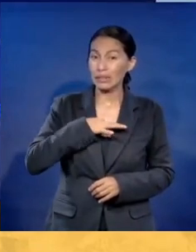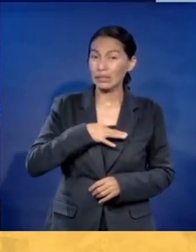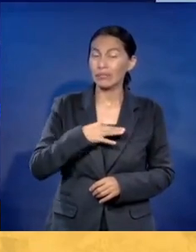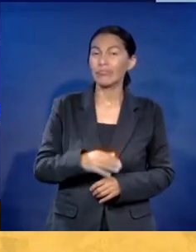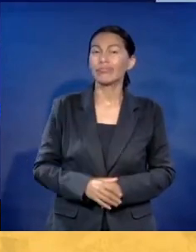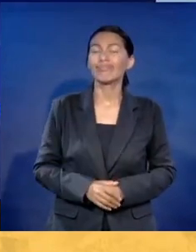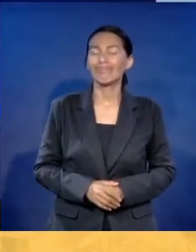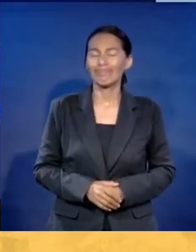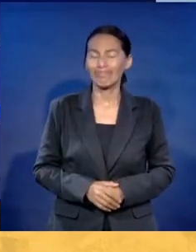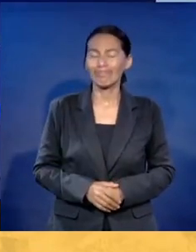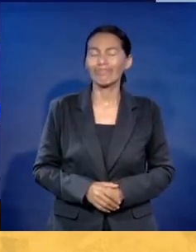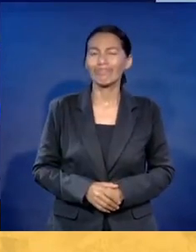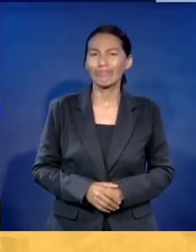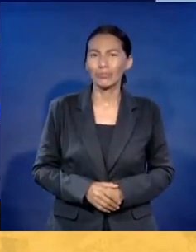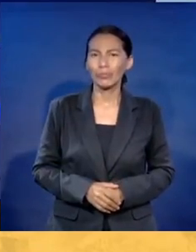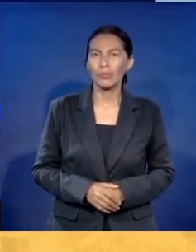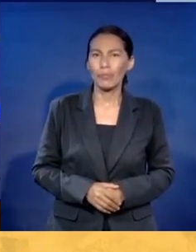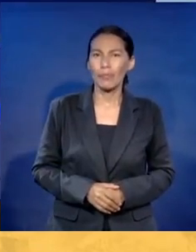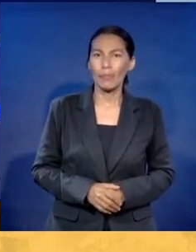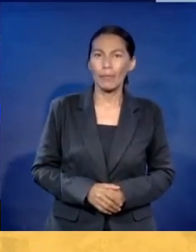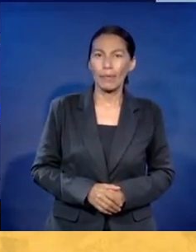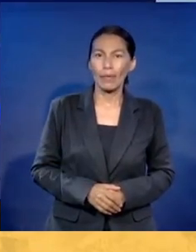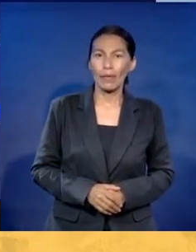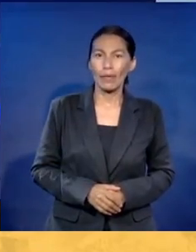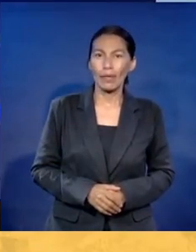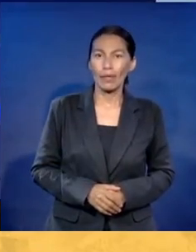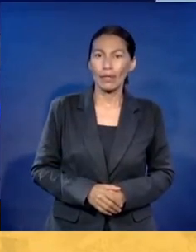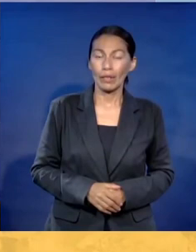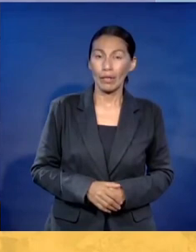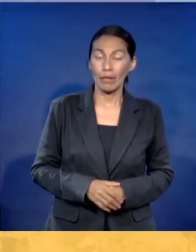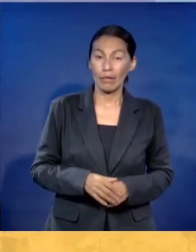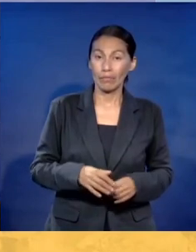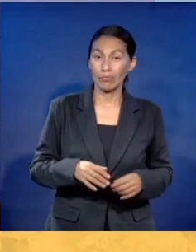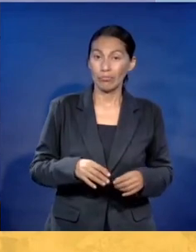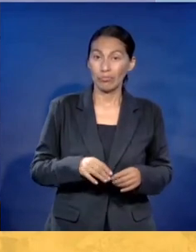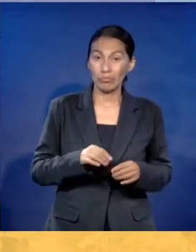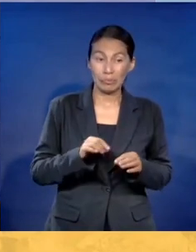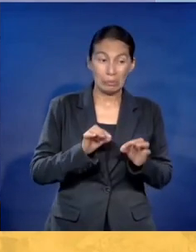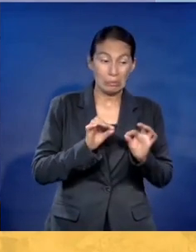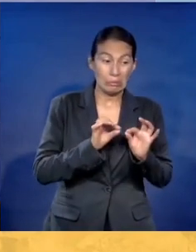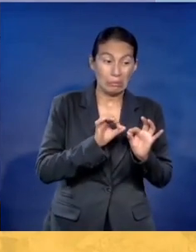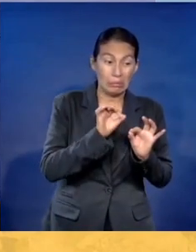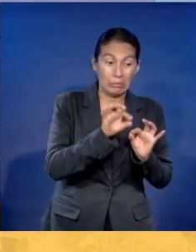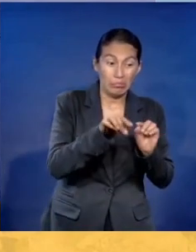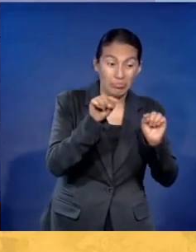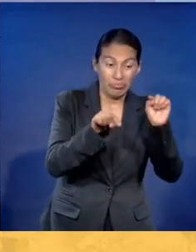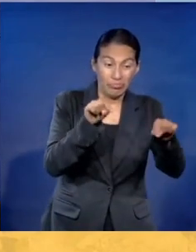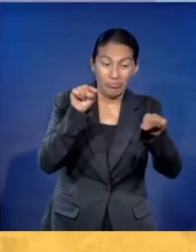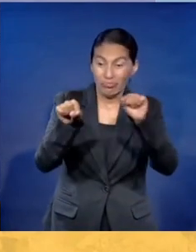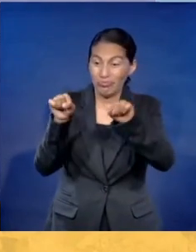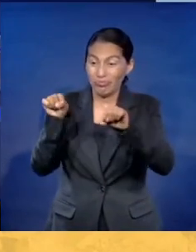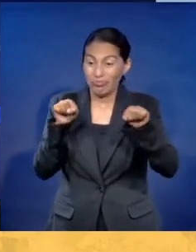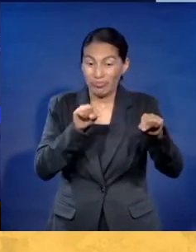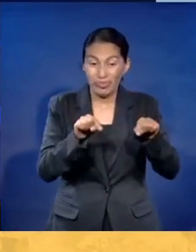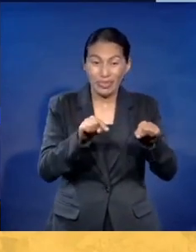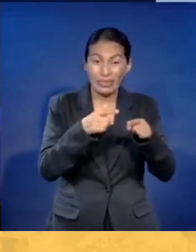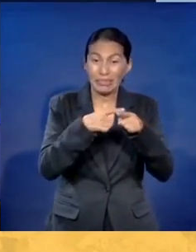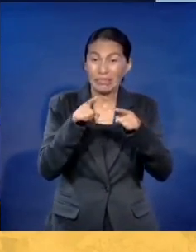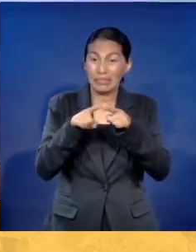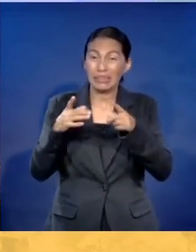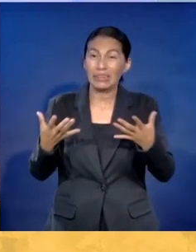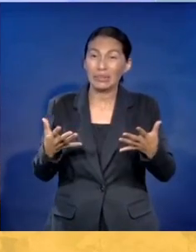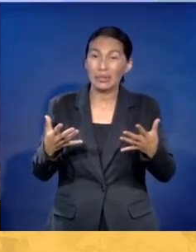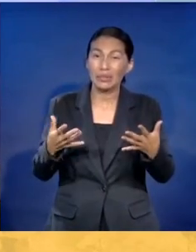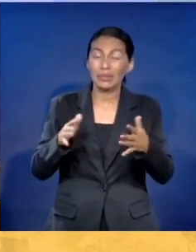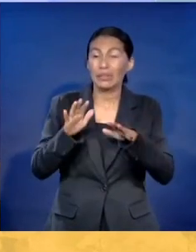yo a veces lo miro y es como un campo minado brinca aquí brinca ya brinca caca y cerquita calla ya Y de pronto a veces le digo a nadie Ven vamos a